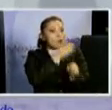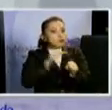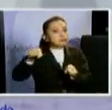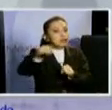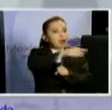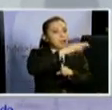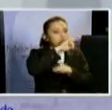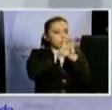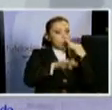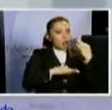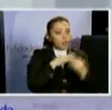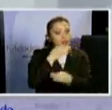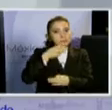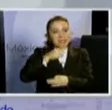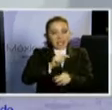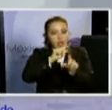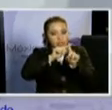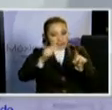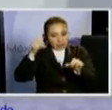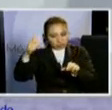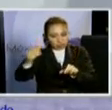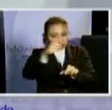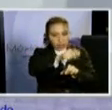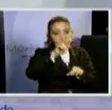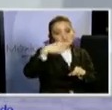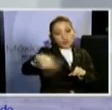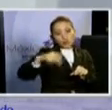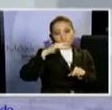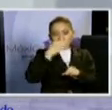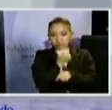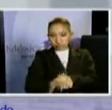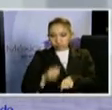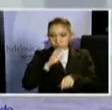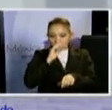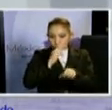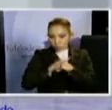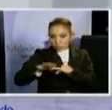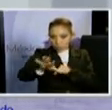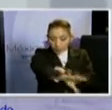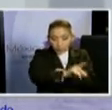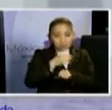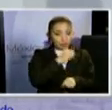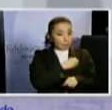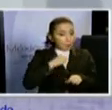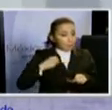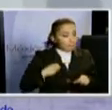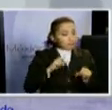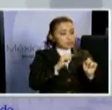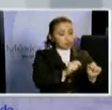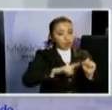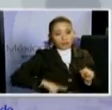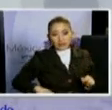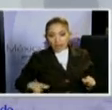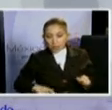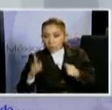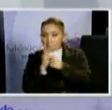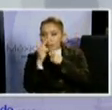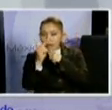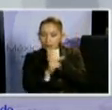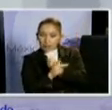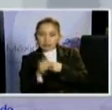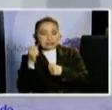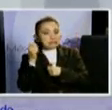comunes, pero diferenciadas y capacidades respectivas. La diferenciación de compromisos estatales entre países